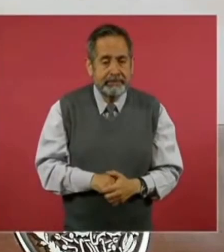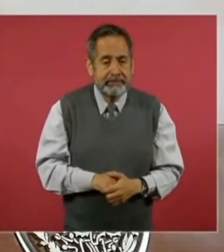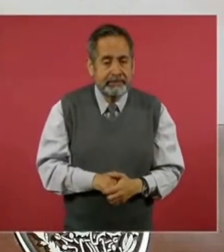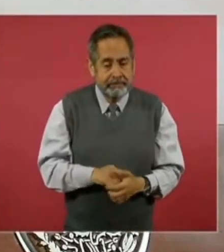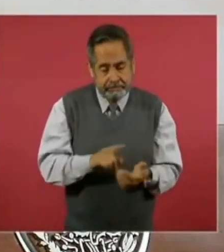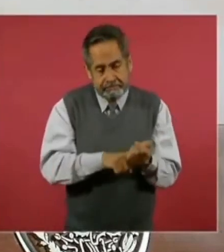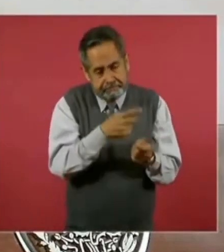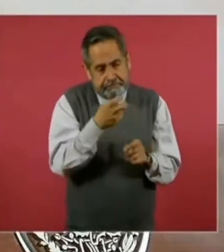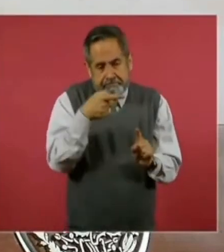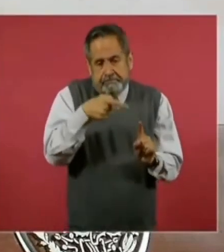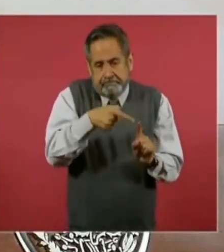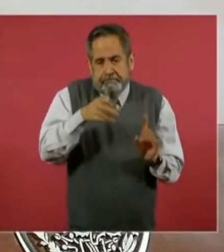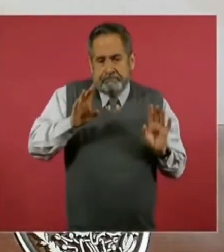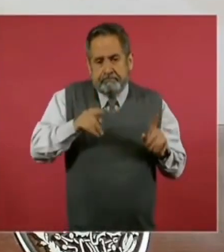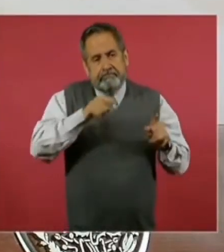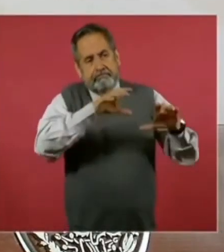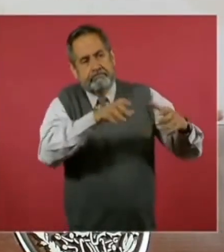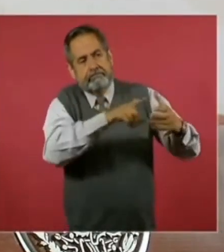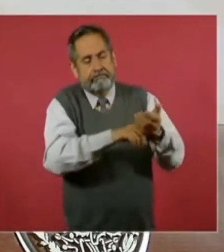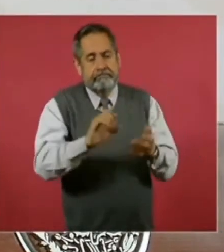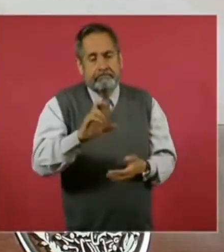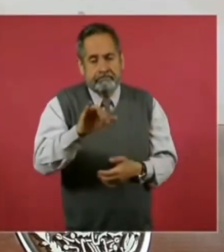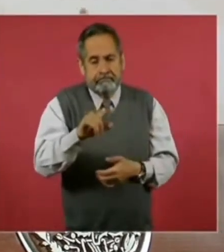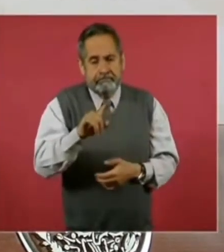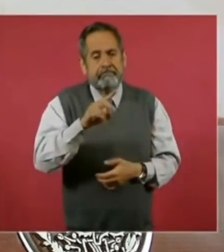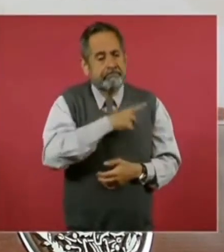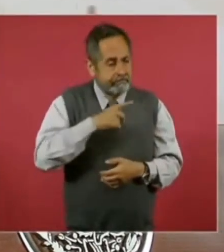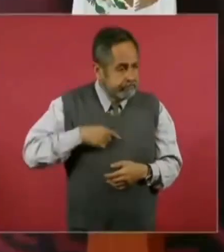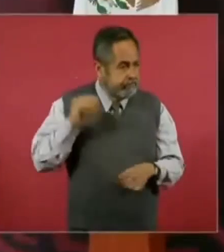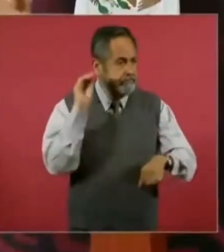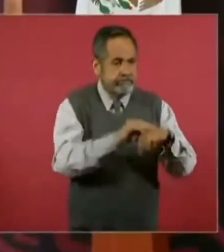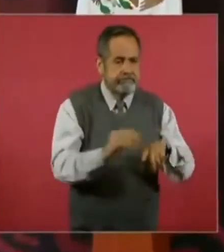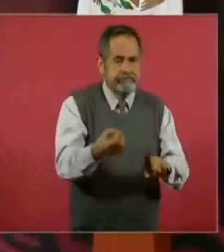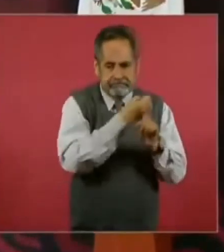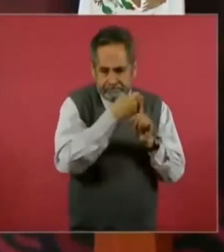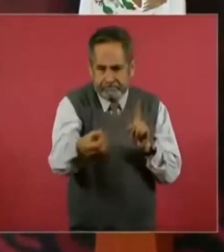En ese sentido, tienen que poner orden, limpiar